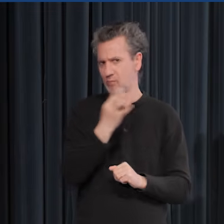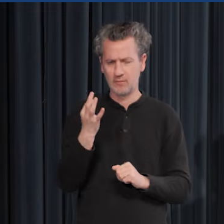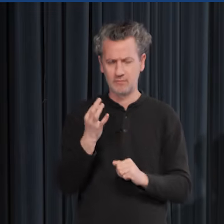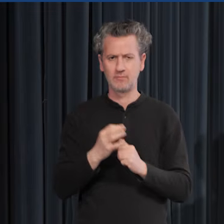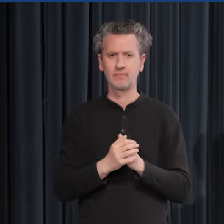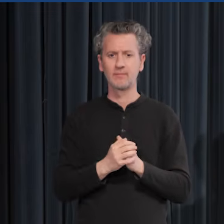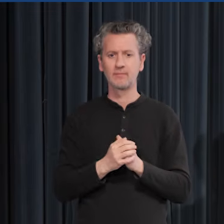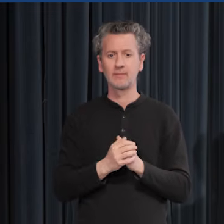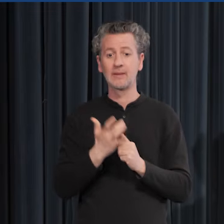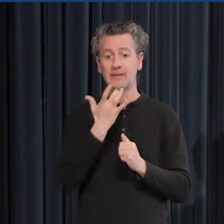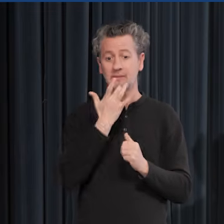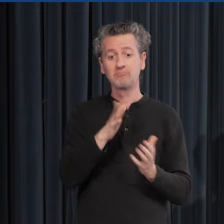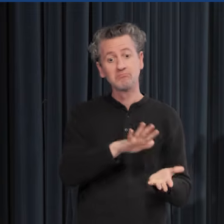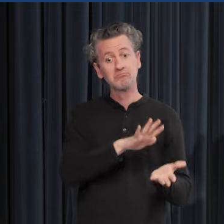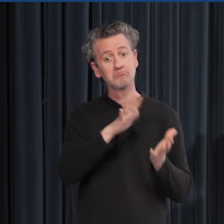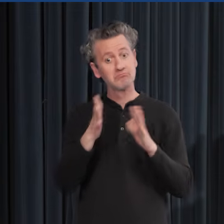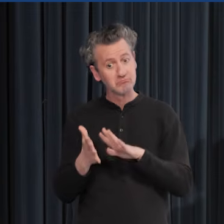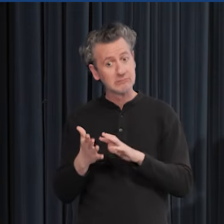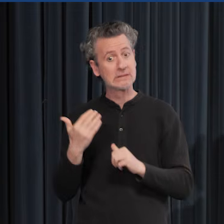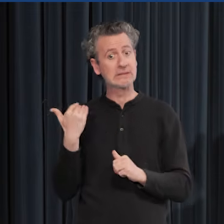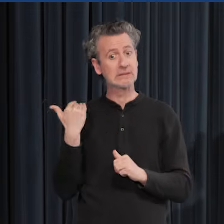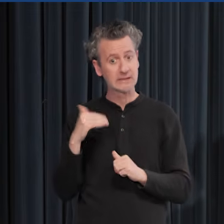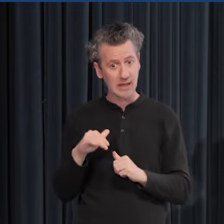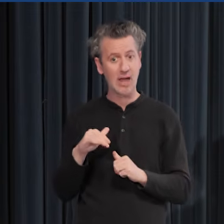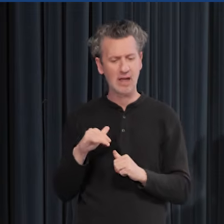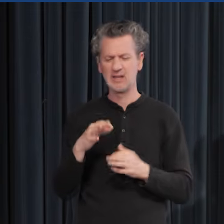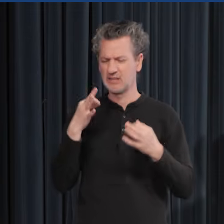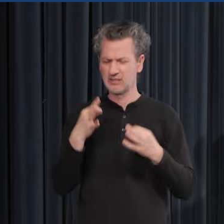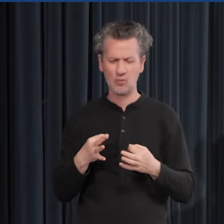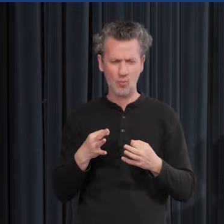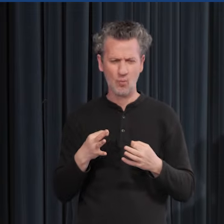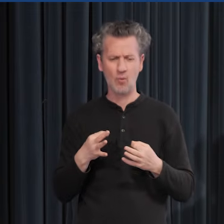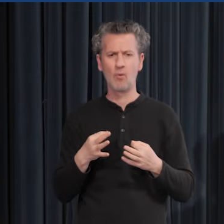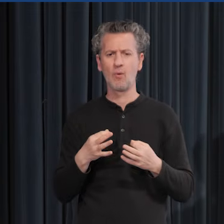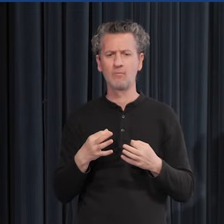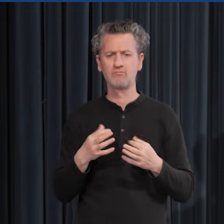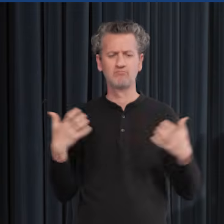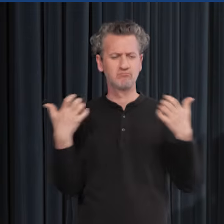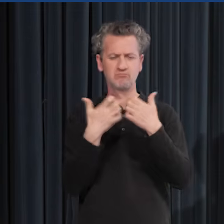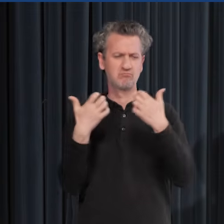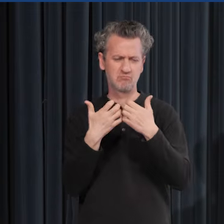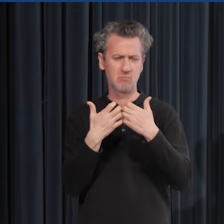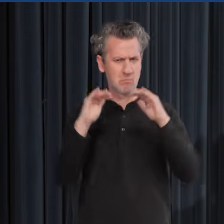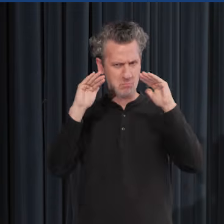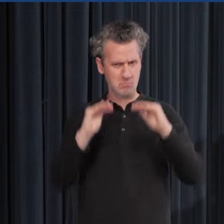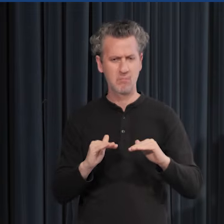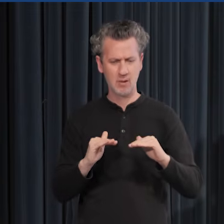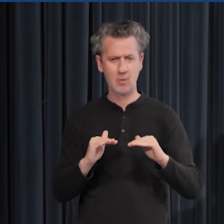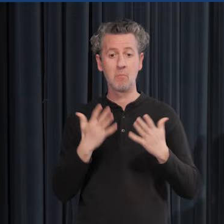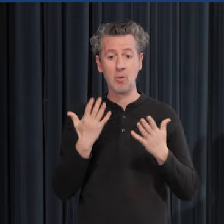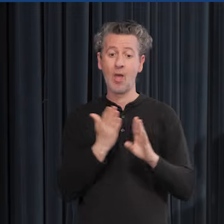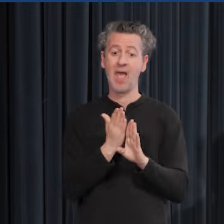una vez que se implante va a ayudar mucho a reducir la siniestralidad, pero hay que formar a